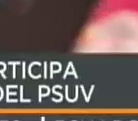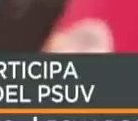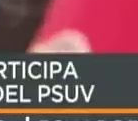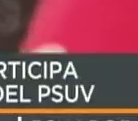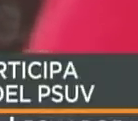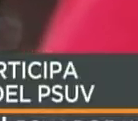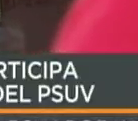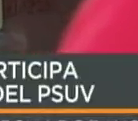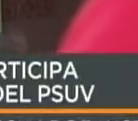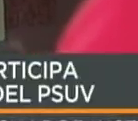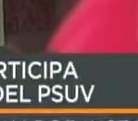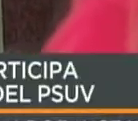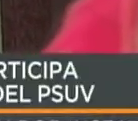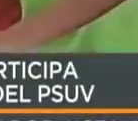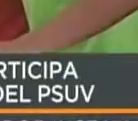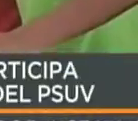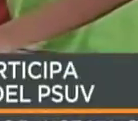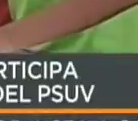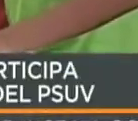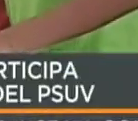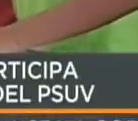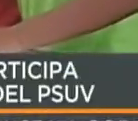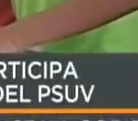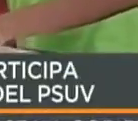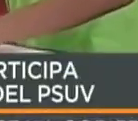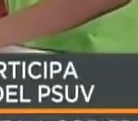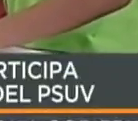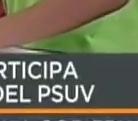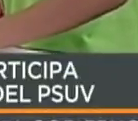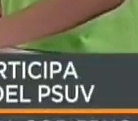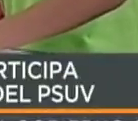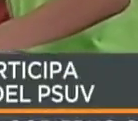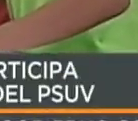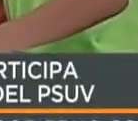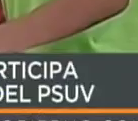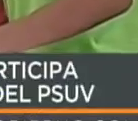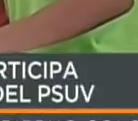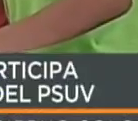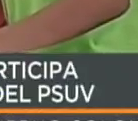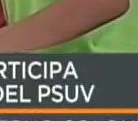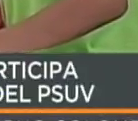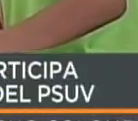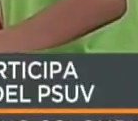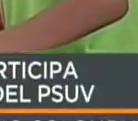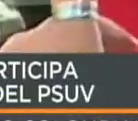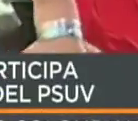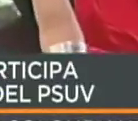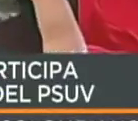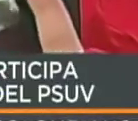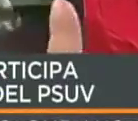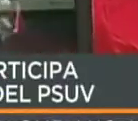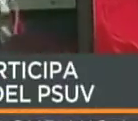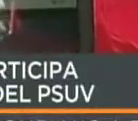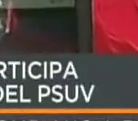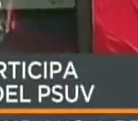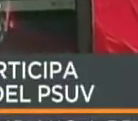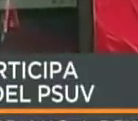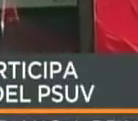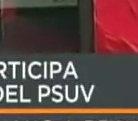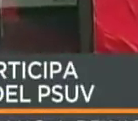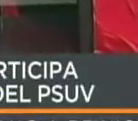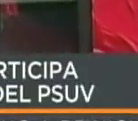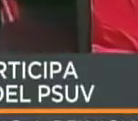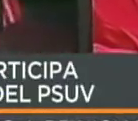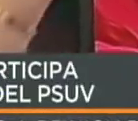los próximos comicios electorales. El Partido Socialista Unido de Venezuela, es importante destacar que ha habilitado 70